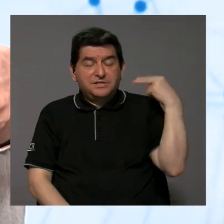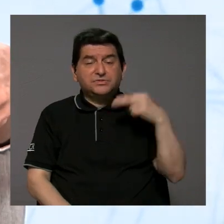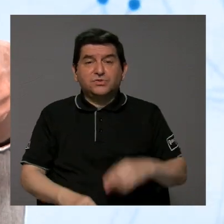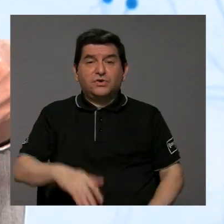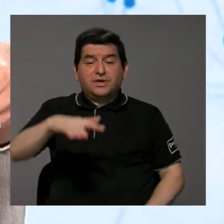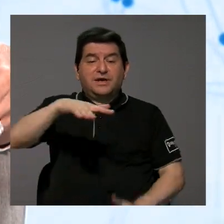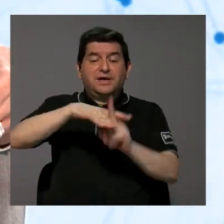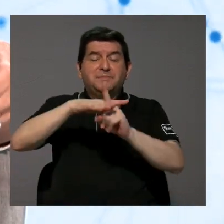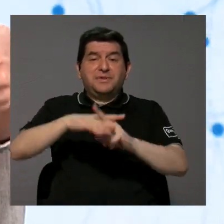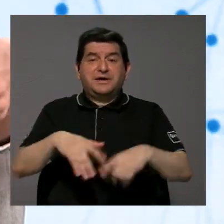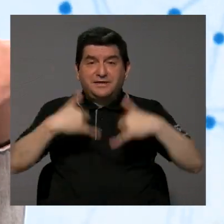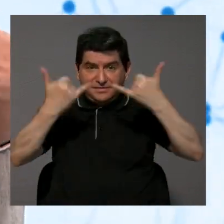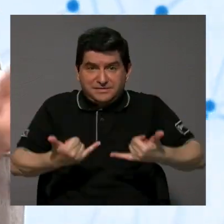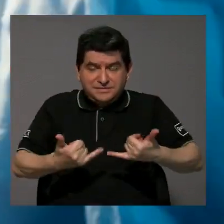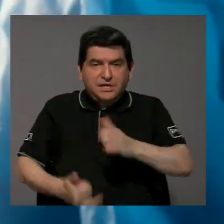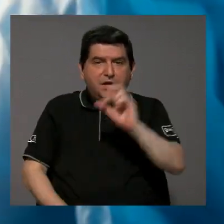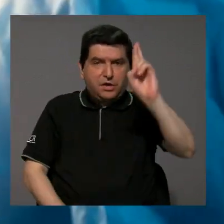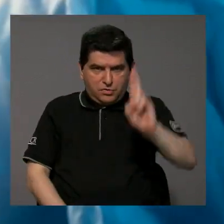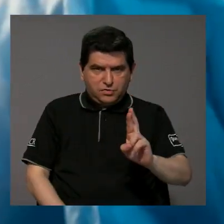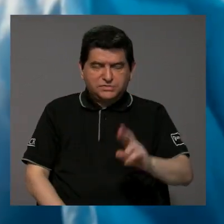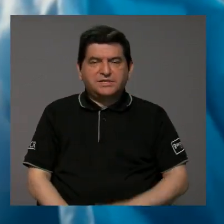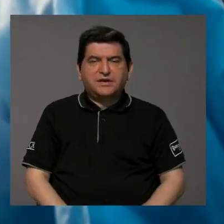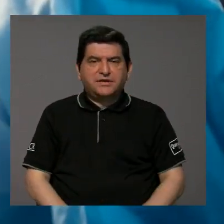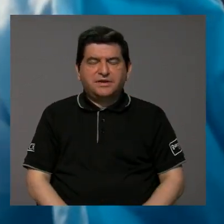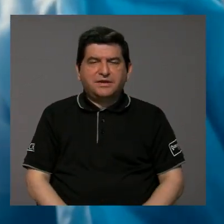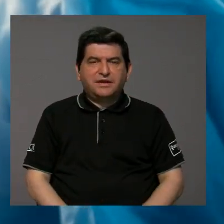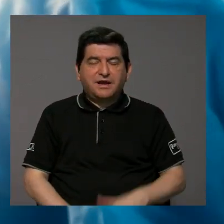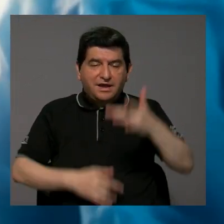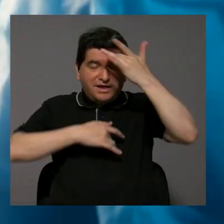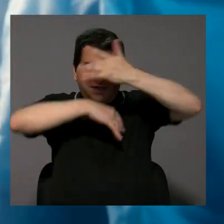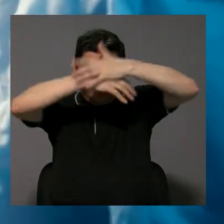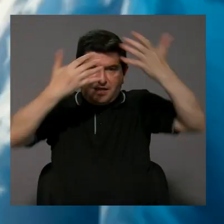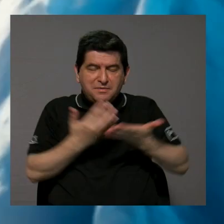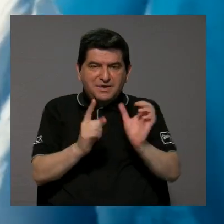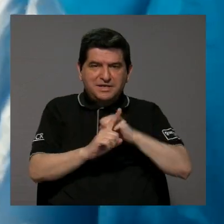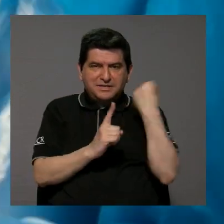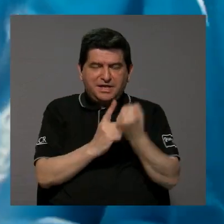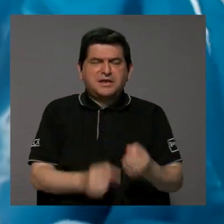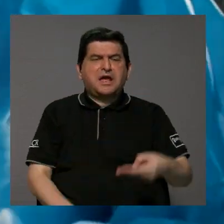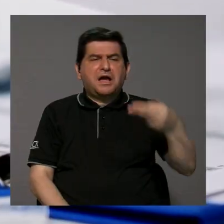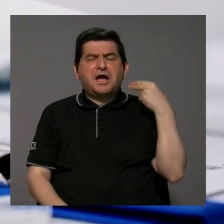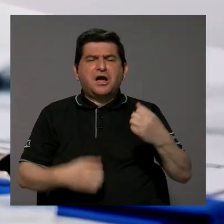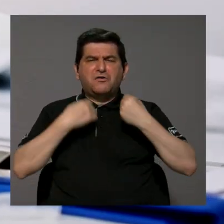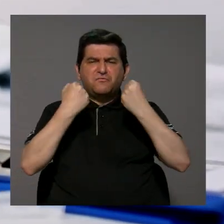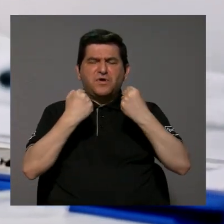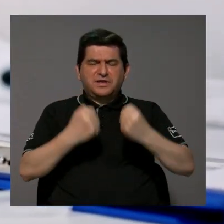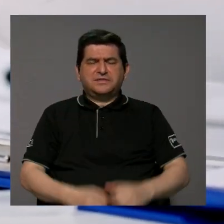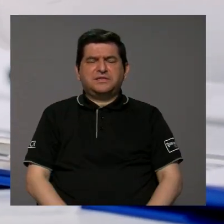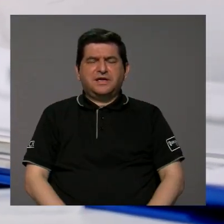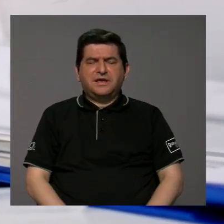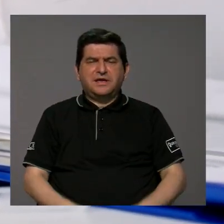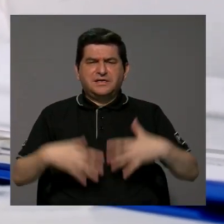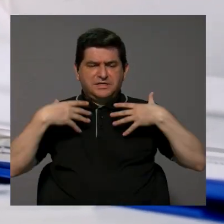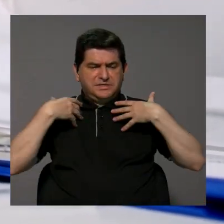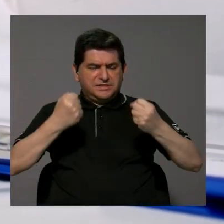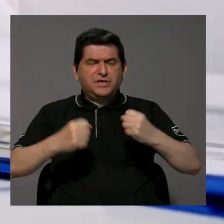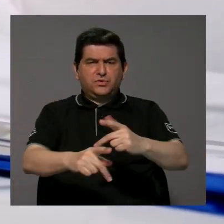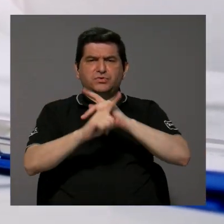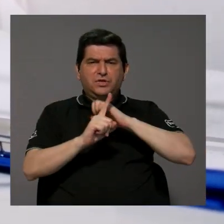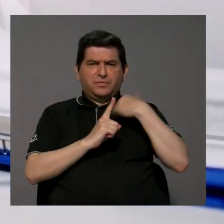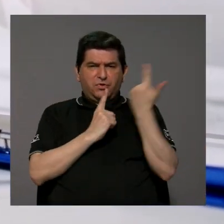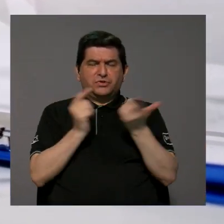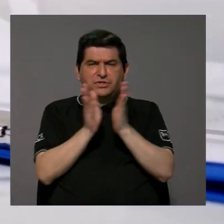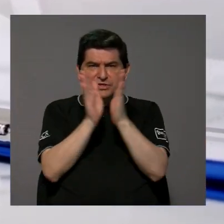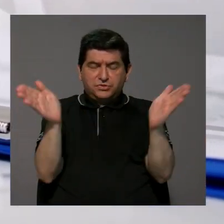presente. Y en el caso de Costa Rica llega a la pandemia con un legado fuerte en materia de salud y de protección social en general, y